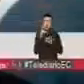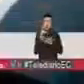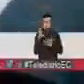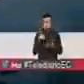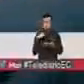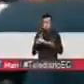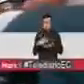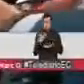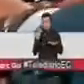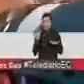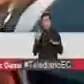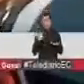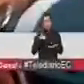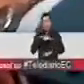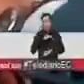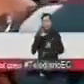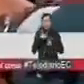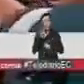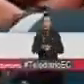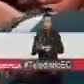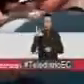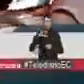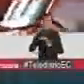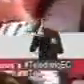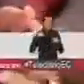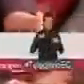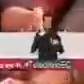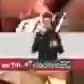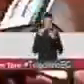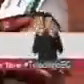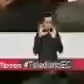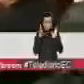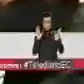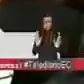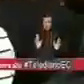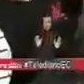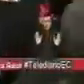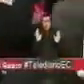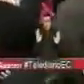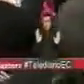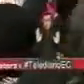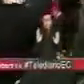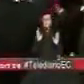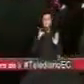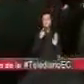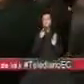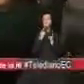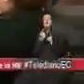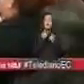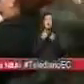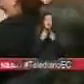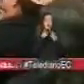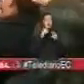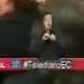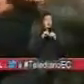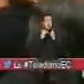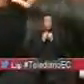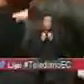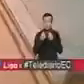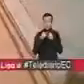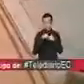estoy. Yo solamente he sido electo por el pueblo. Yo no he cometido ningún pecado. José Tuárez aseguró que los diálogos con organizaciones